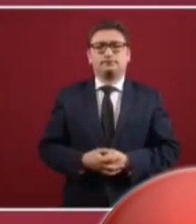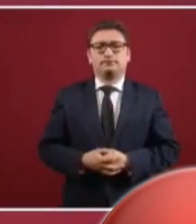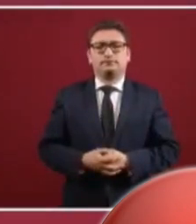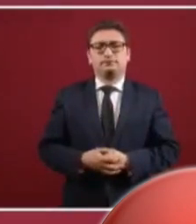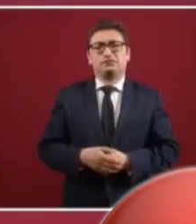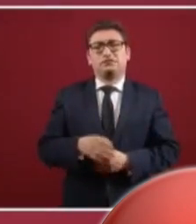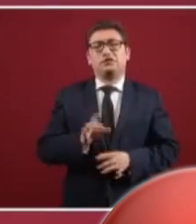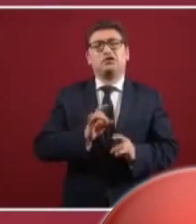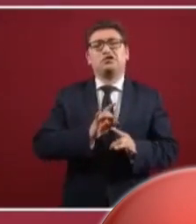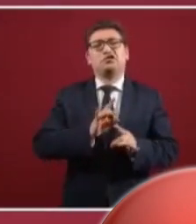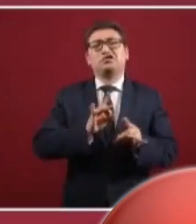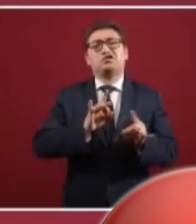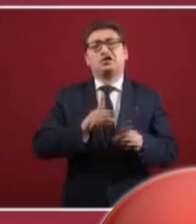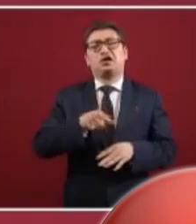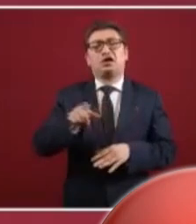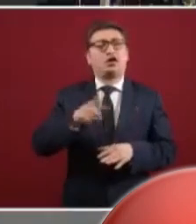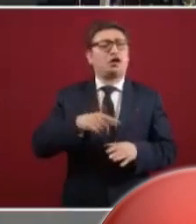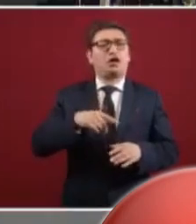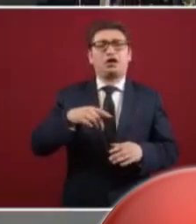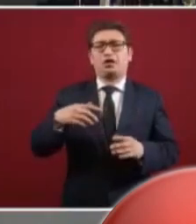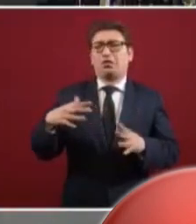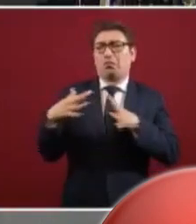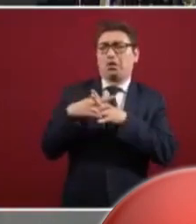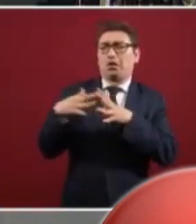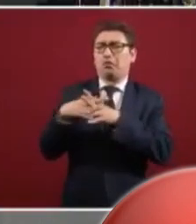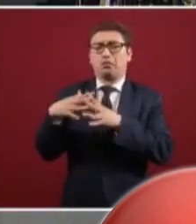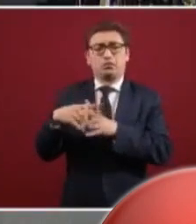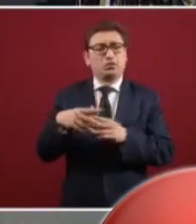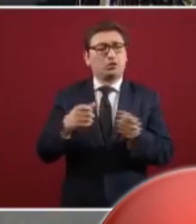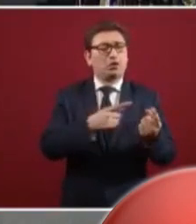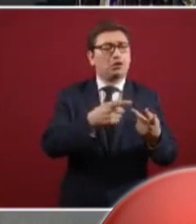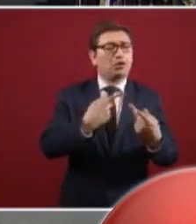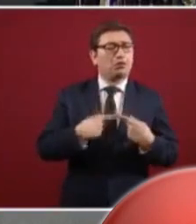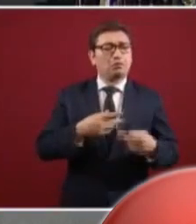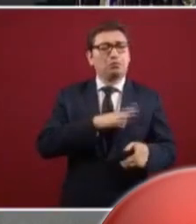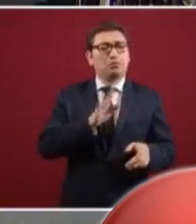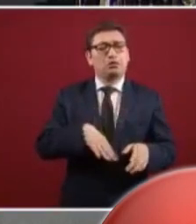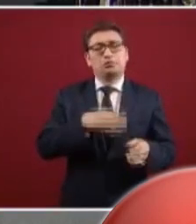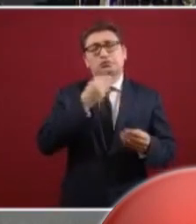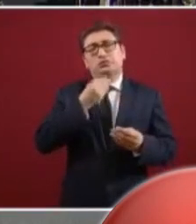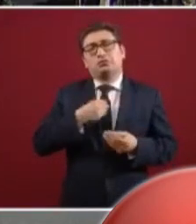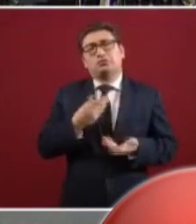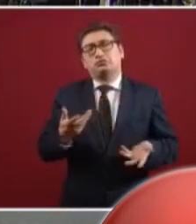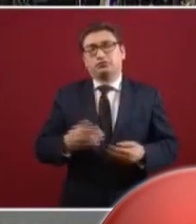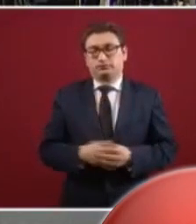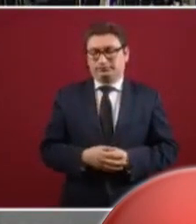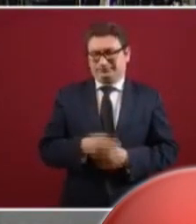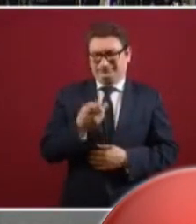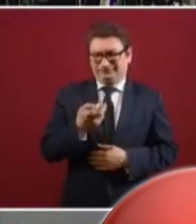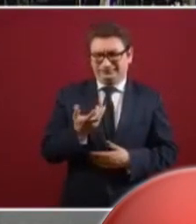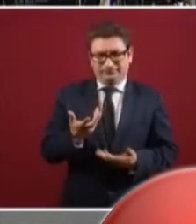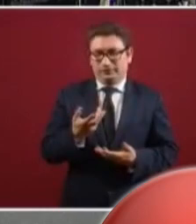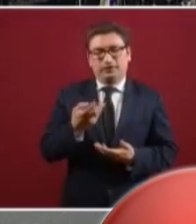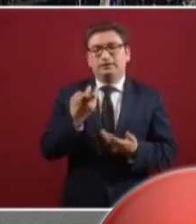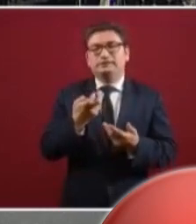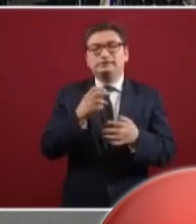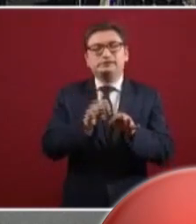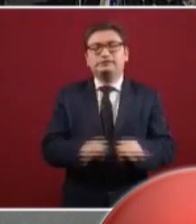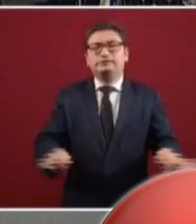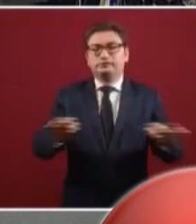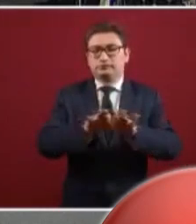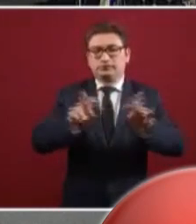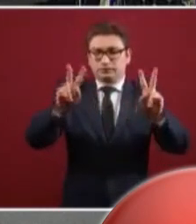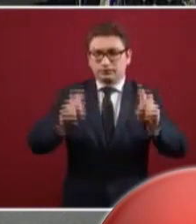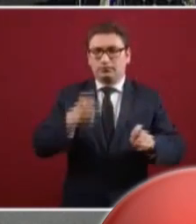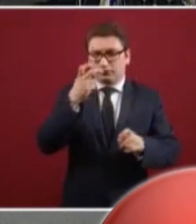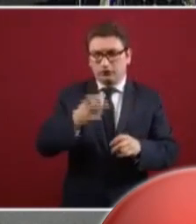consideraba daños colaterales. Entonces, es muy importante este tema, por eso